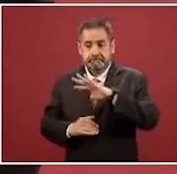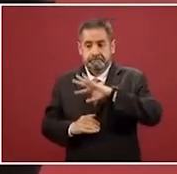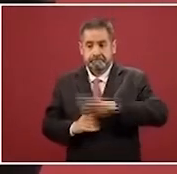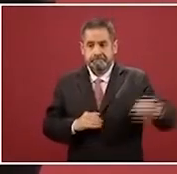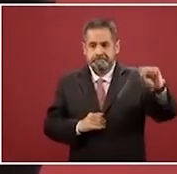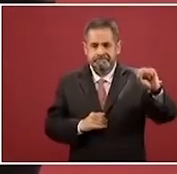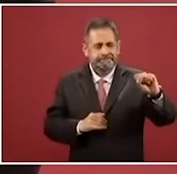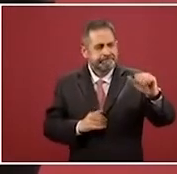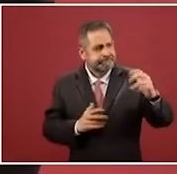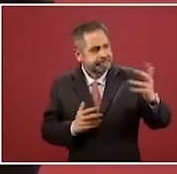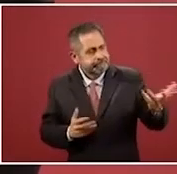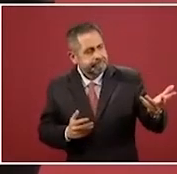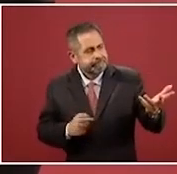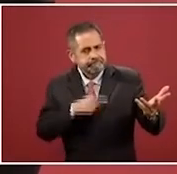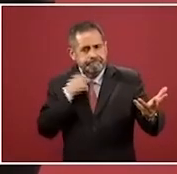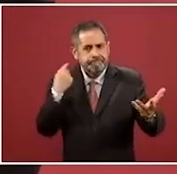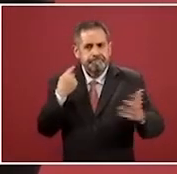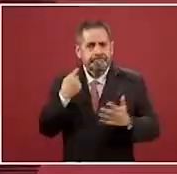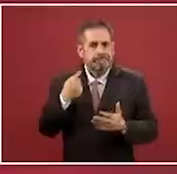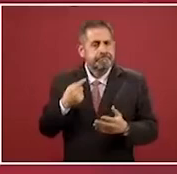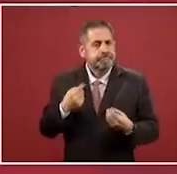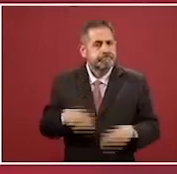territorio.